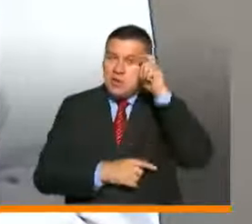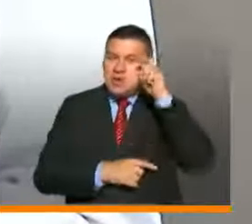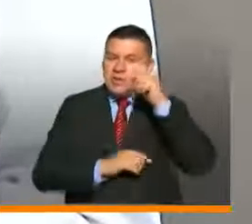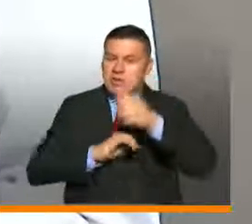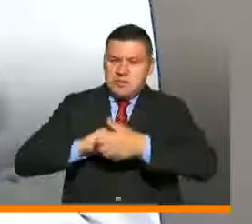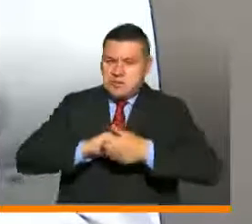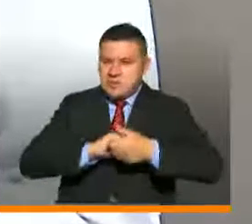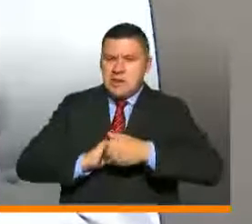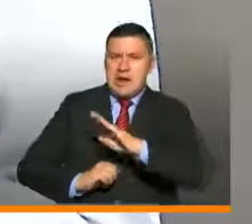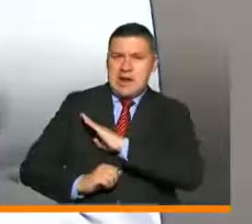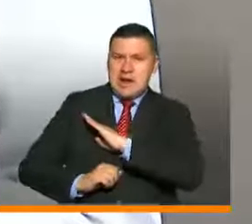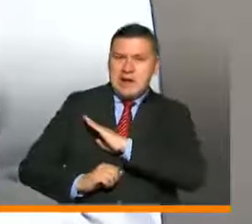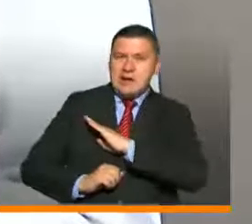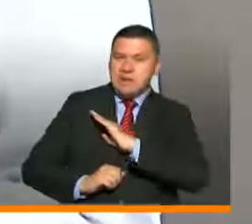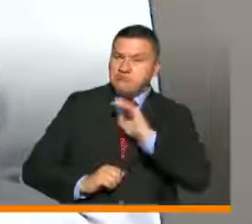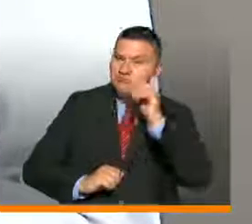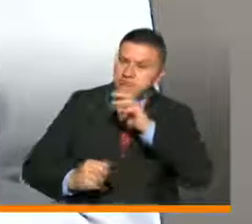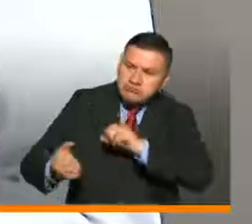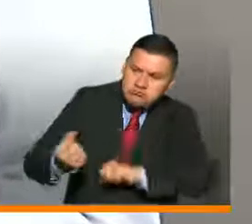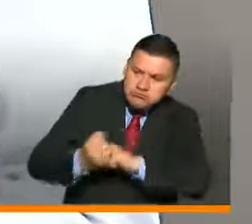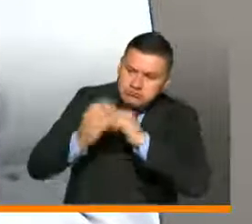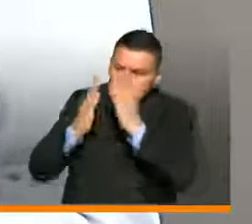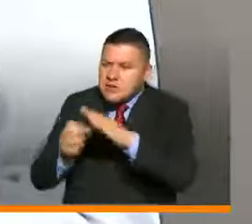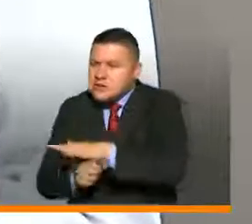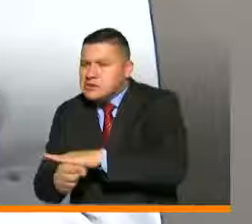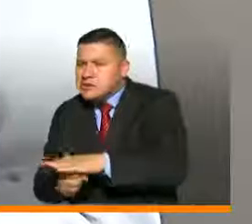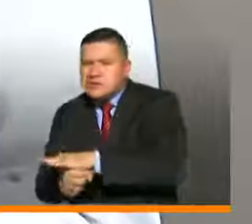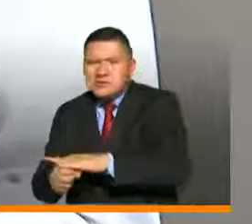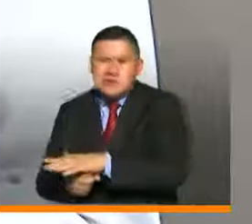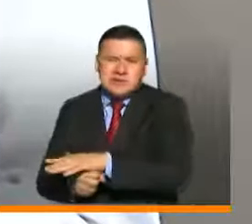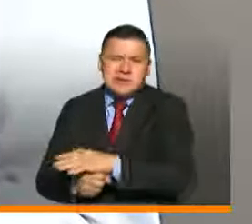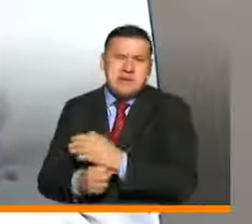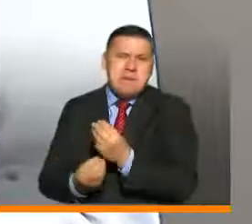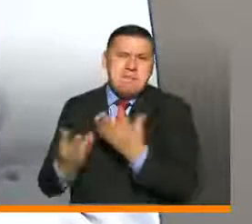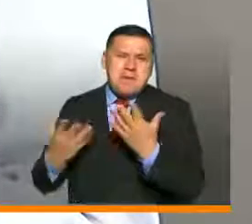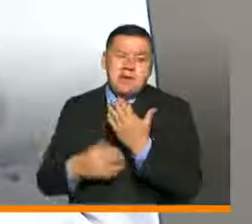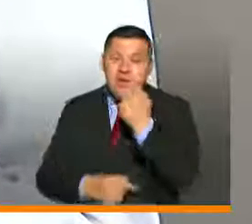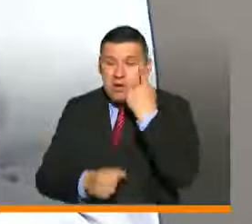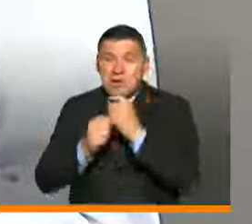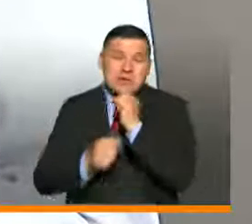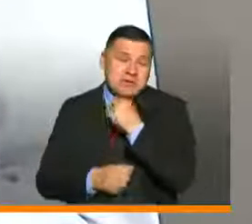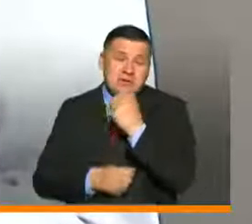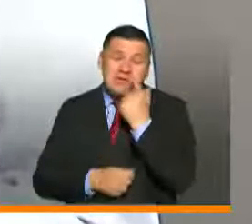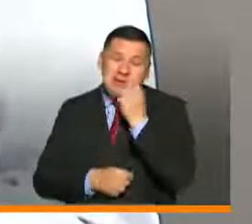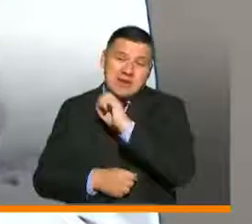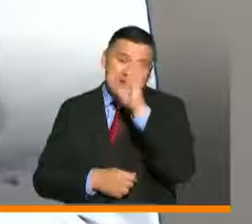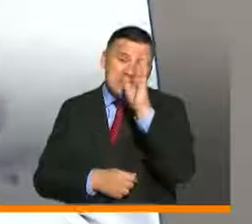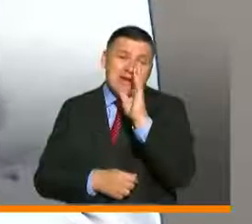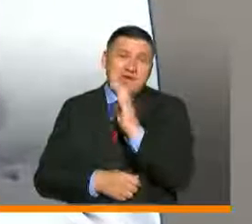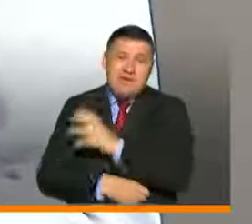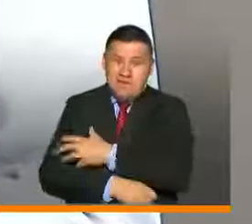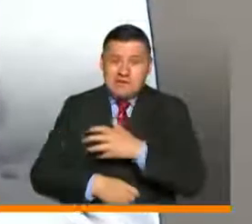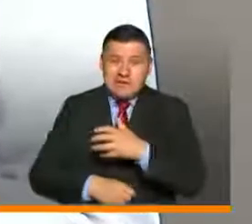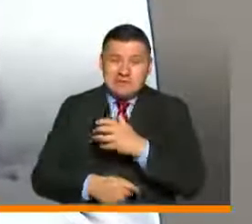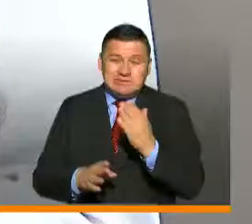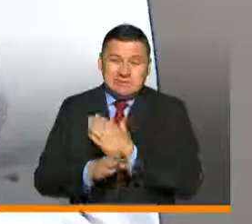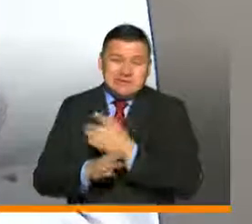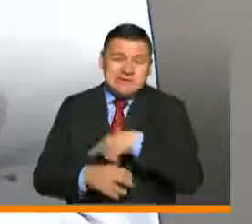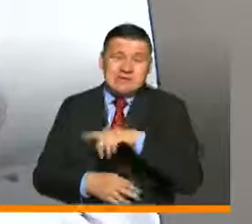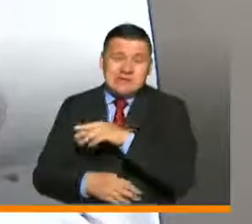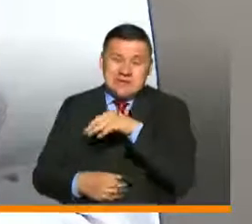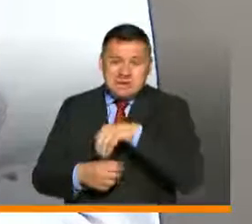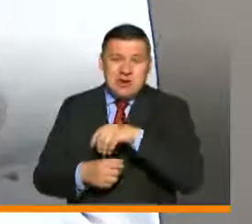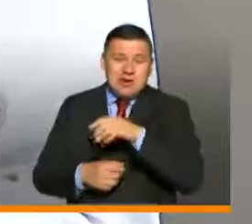mano con su alcaldesa atendiendo la situación que vivimos el año anterior que claramente fue fuerte pero con todo el